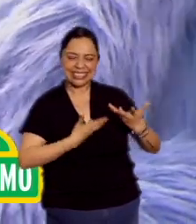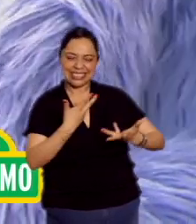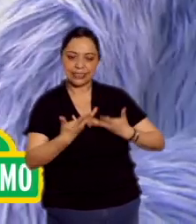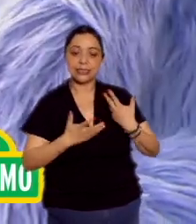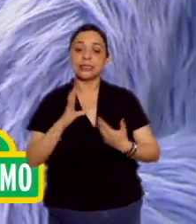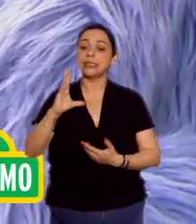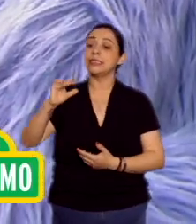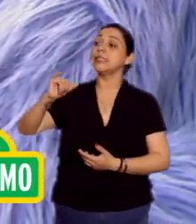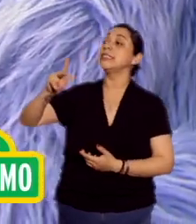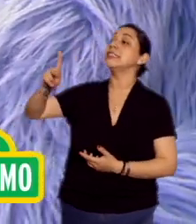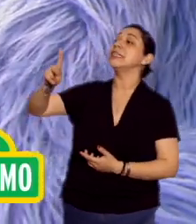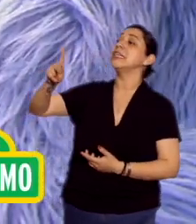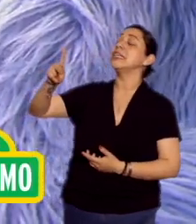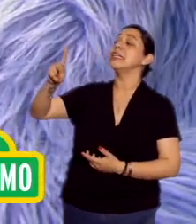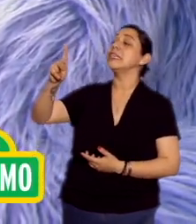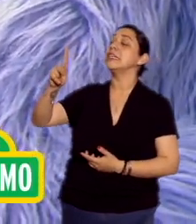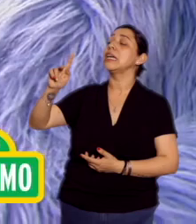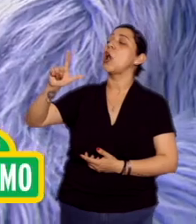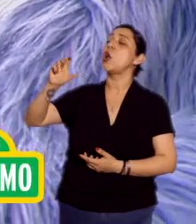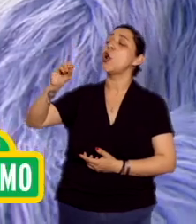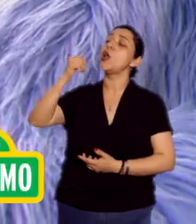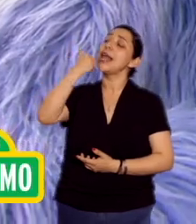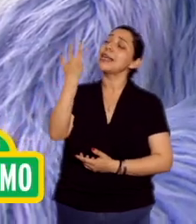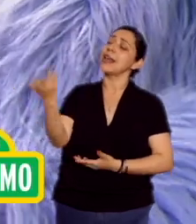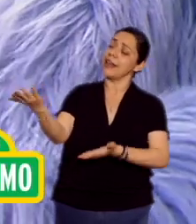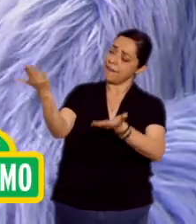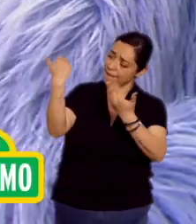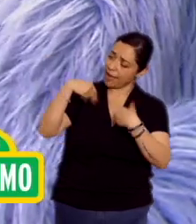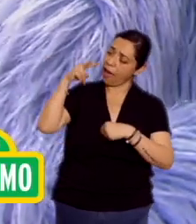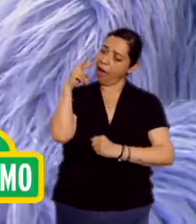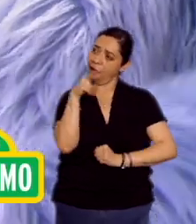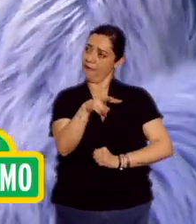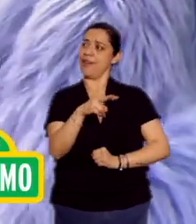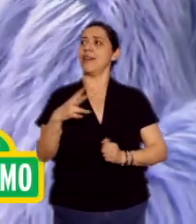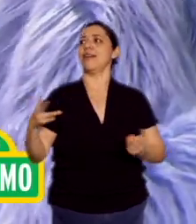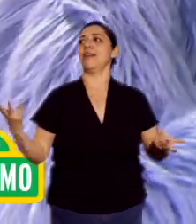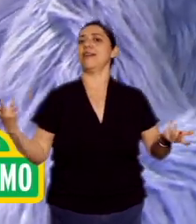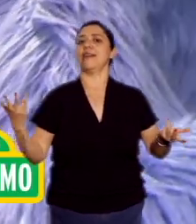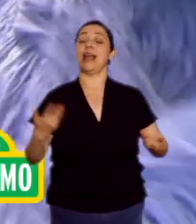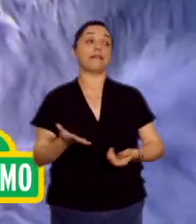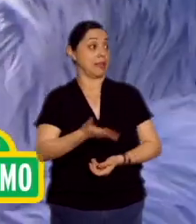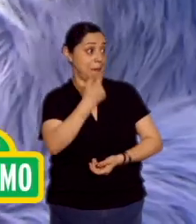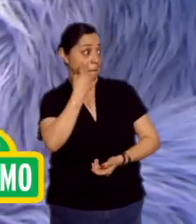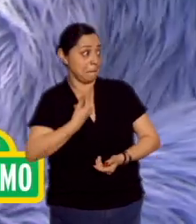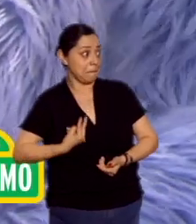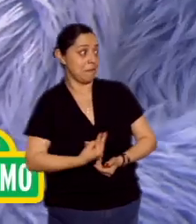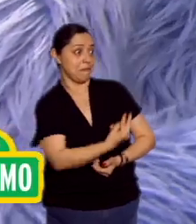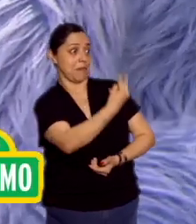¡Chip! ¡Chip! ¡Lola quiere que vengan a ver su obra de arte! ¡Vamos!